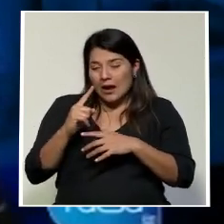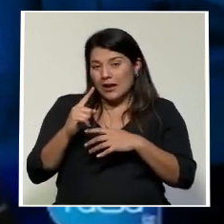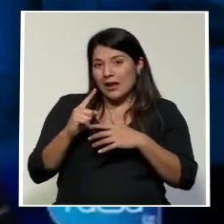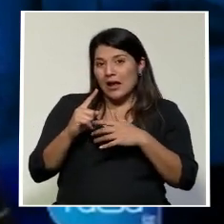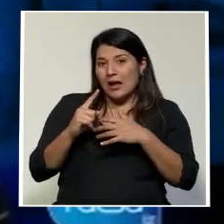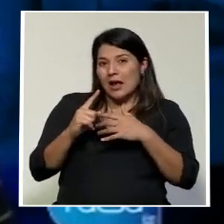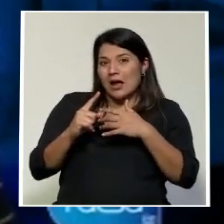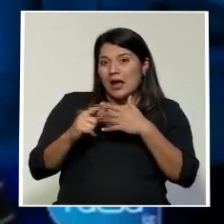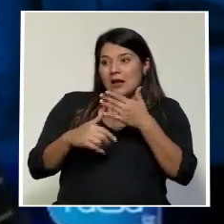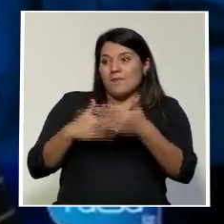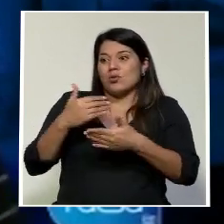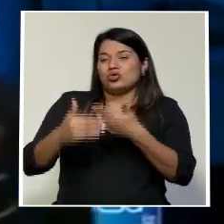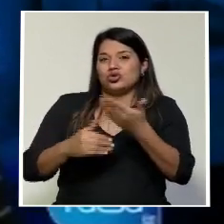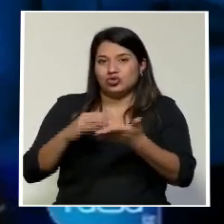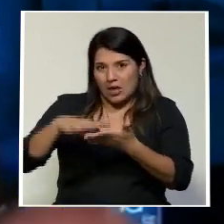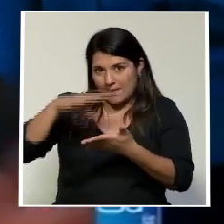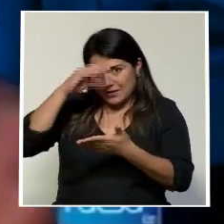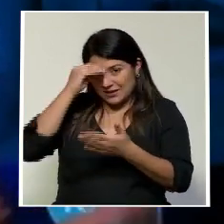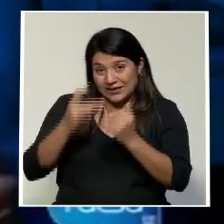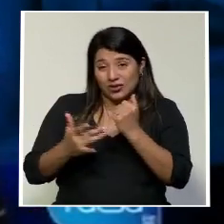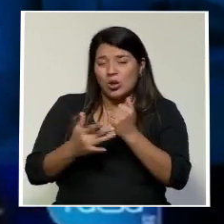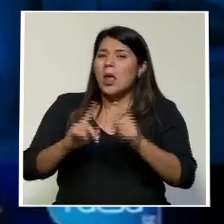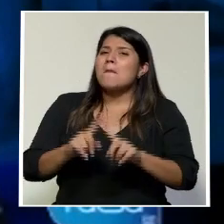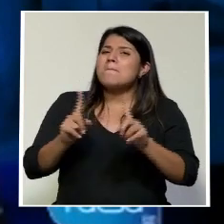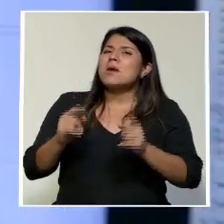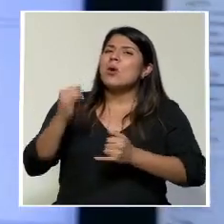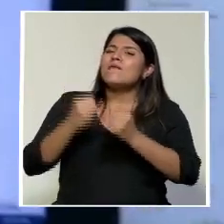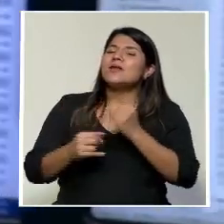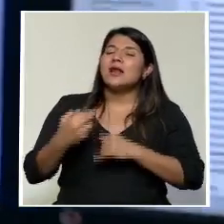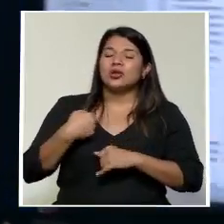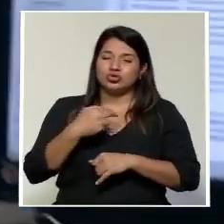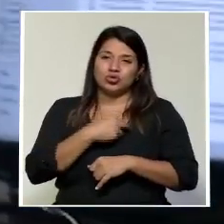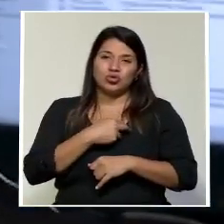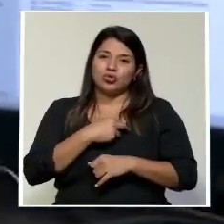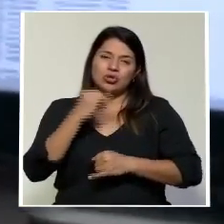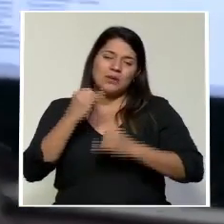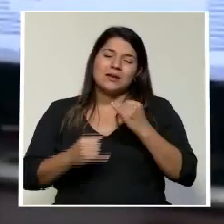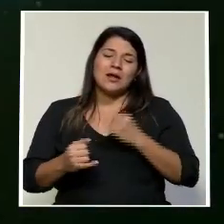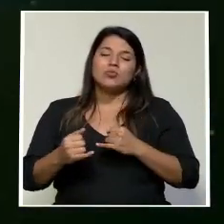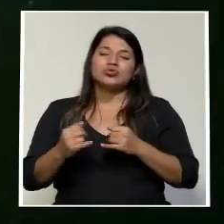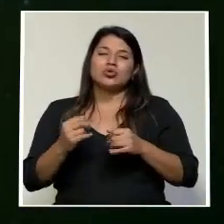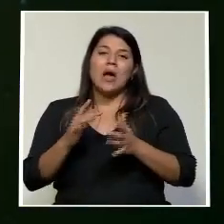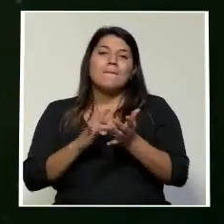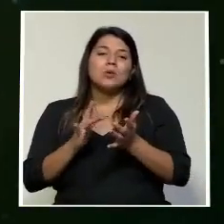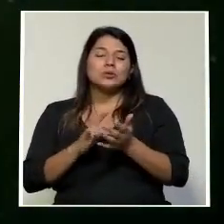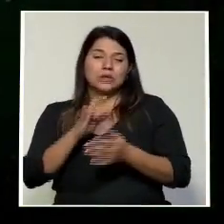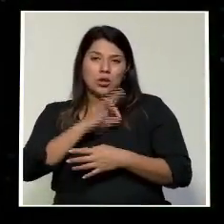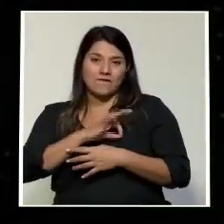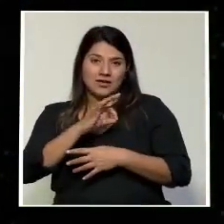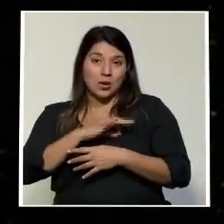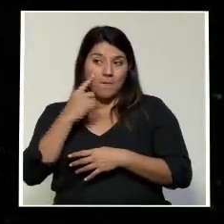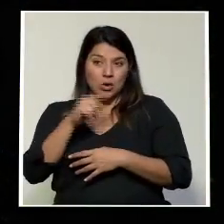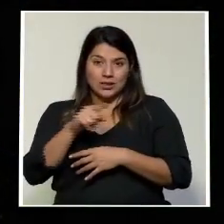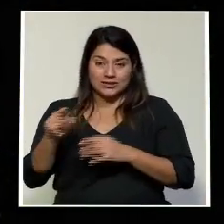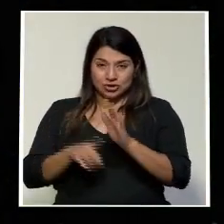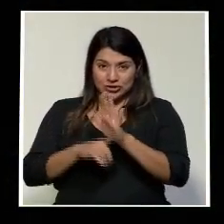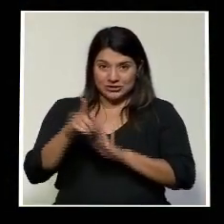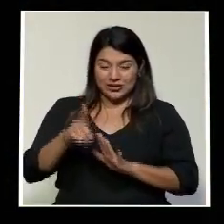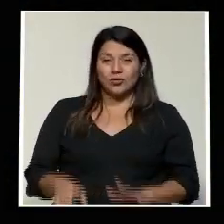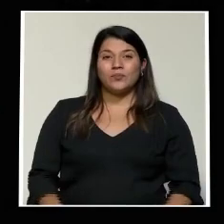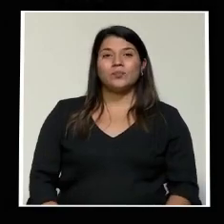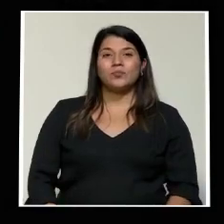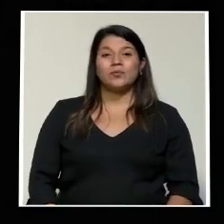adopción tecnológica, pero en definitiva al final terminamos siendo beneficiados de estos desarrollos. Llevar la